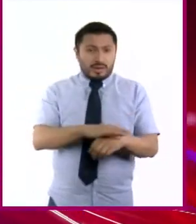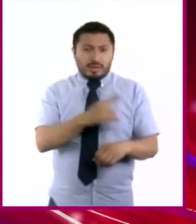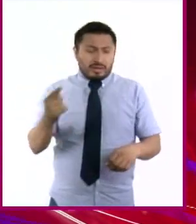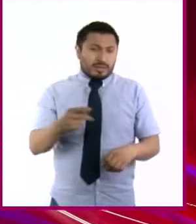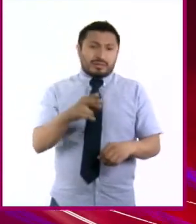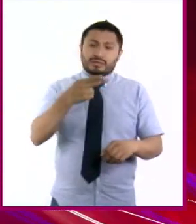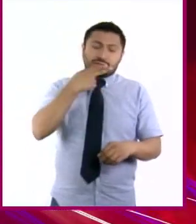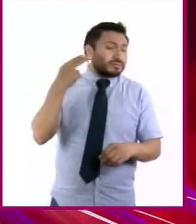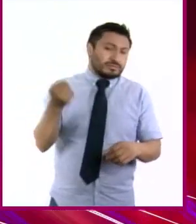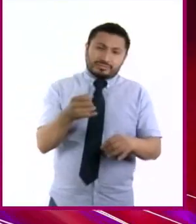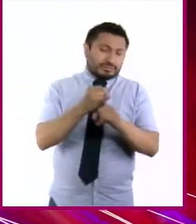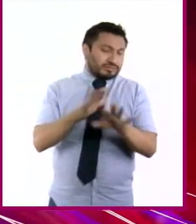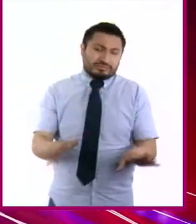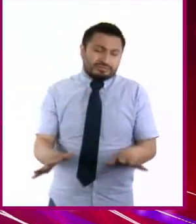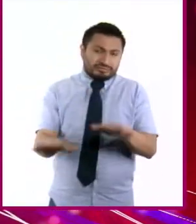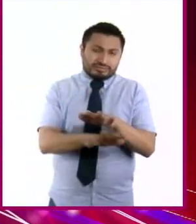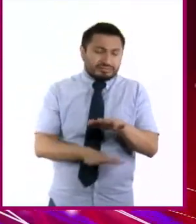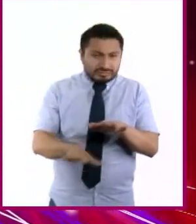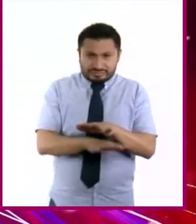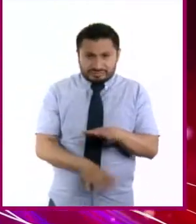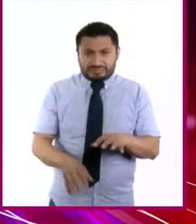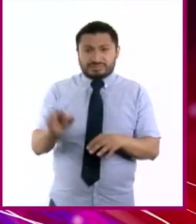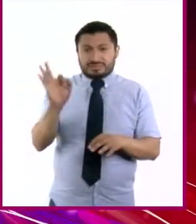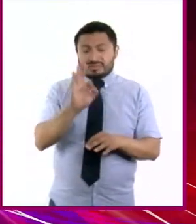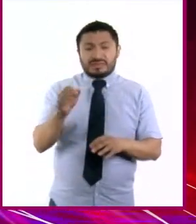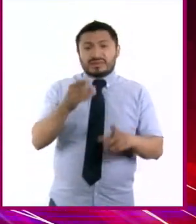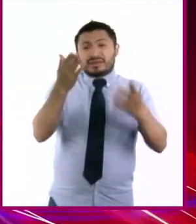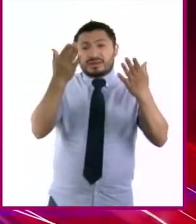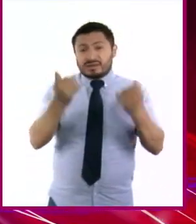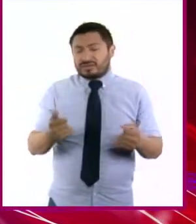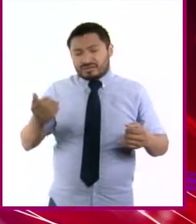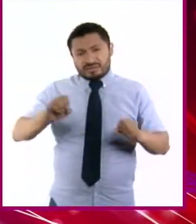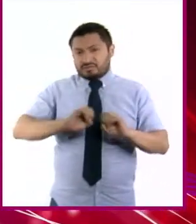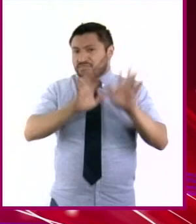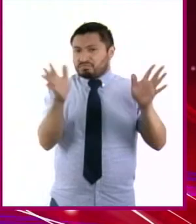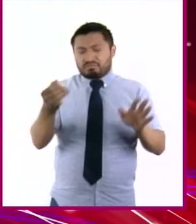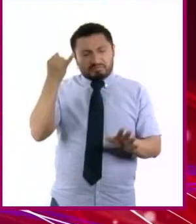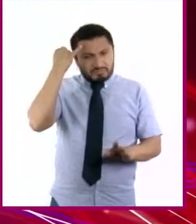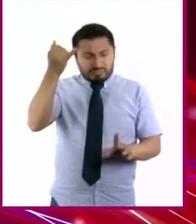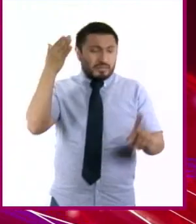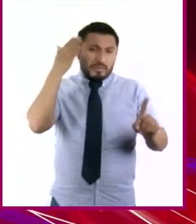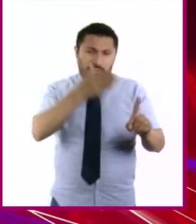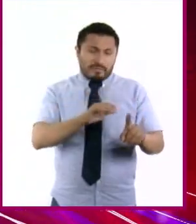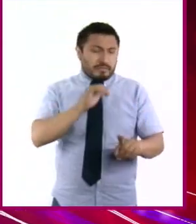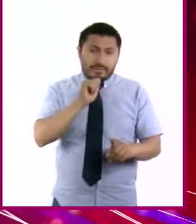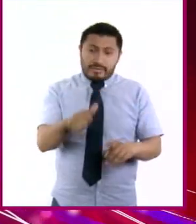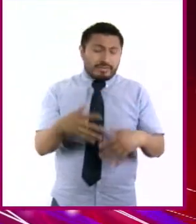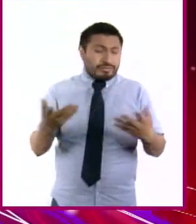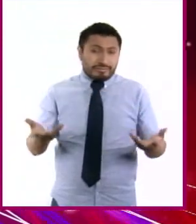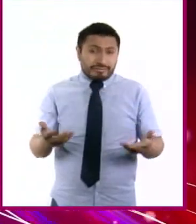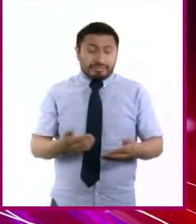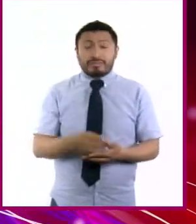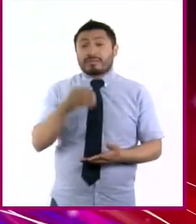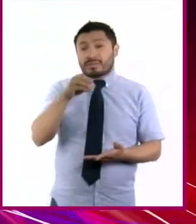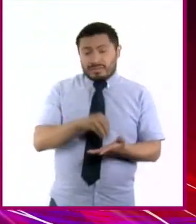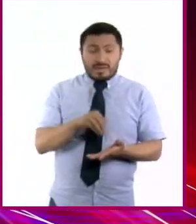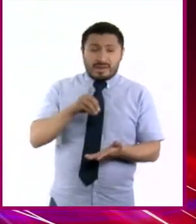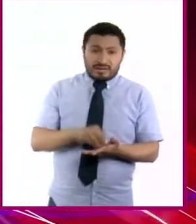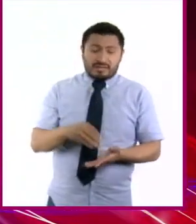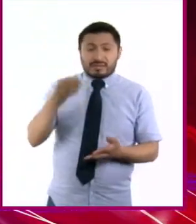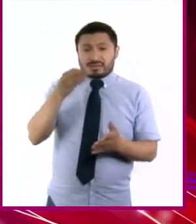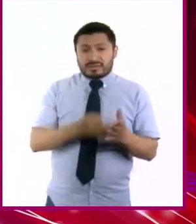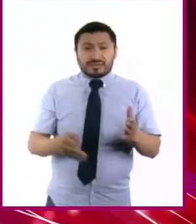una base de datos con información o una gráfica si no tenemos claro el propósito o no sabemos interpretarla. Todavía tenemos más